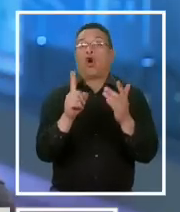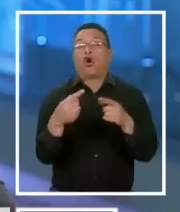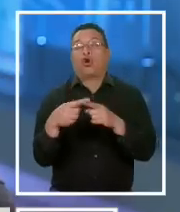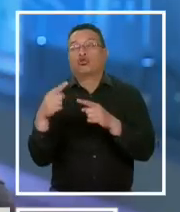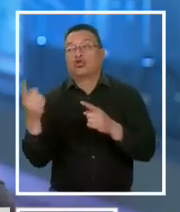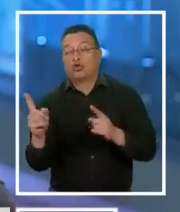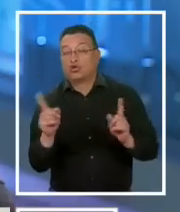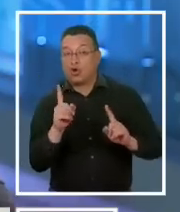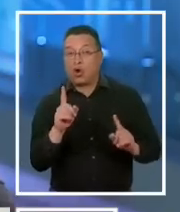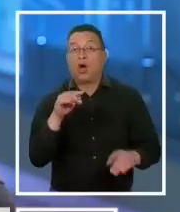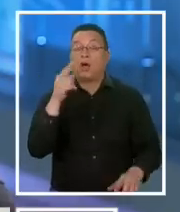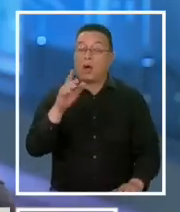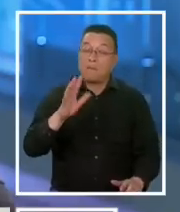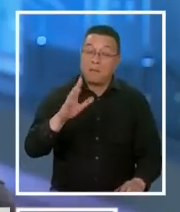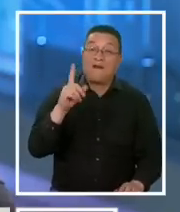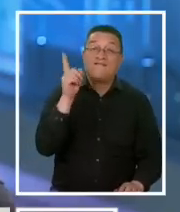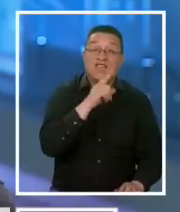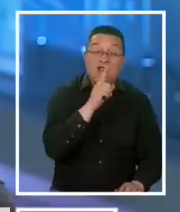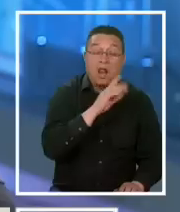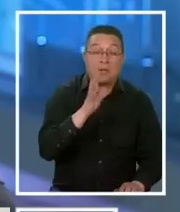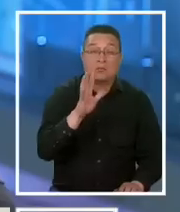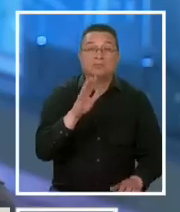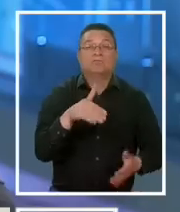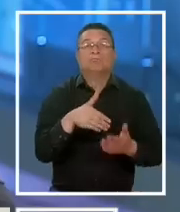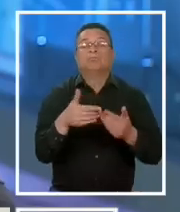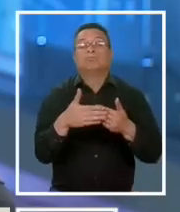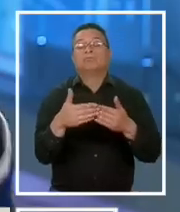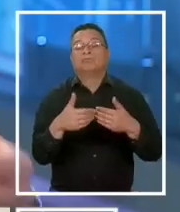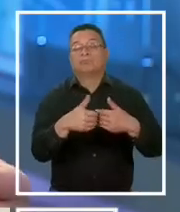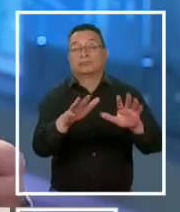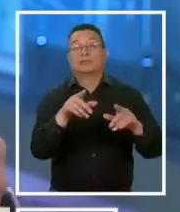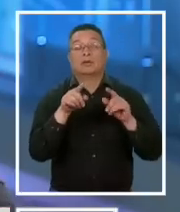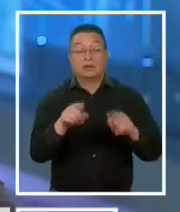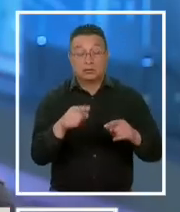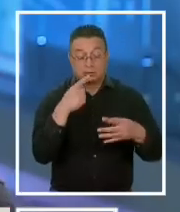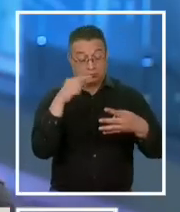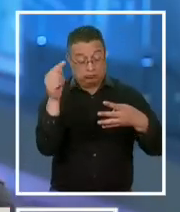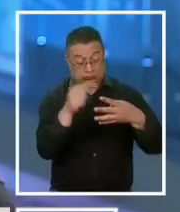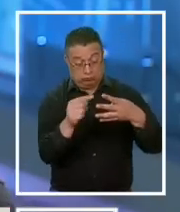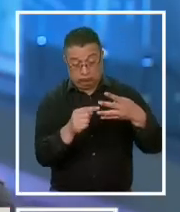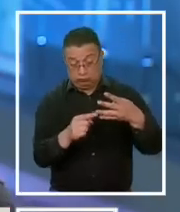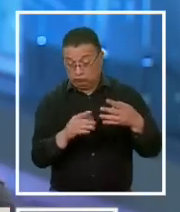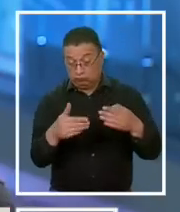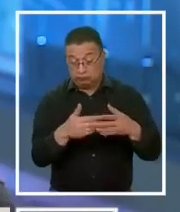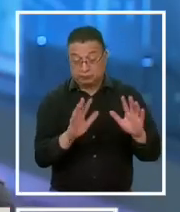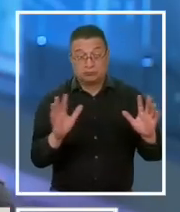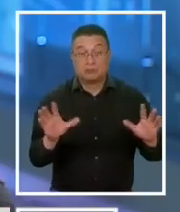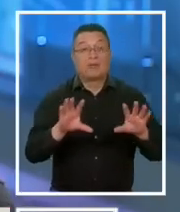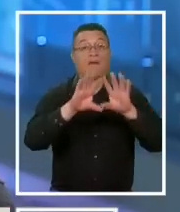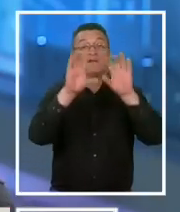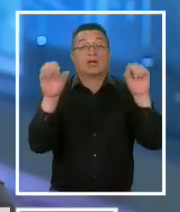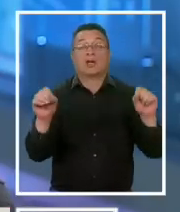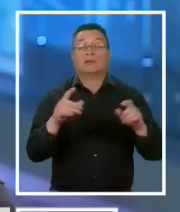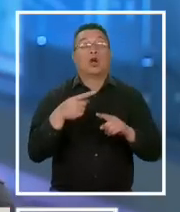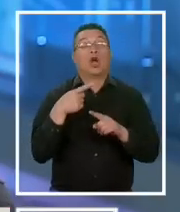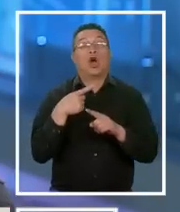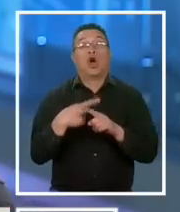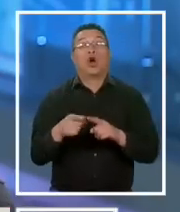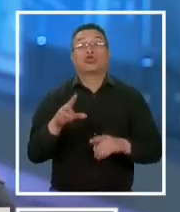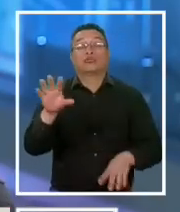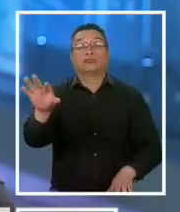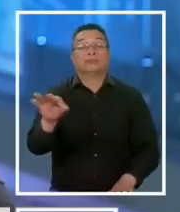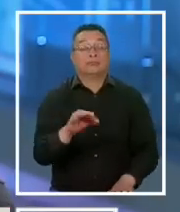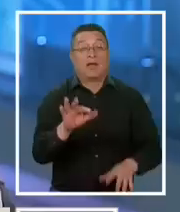final para ese caso probablemente era una absolución entonces frente a esta perspectiva final que era una absolución la fiscalía optó salida alternativa